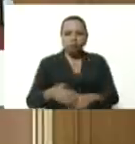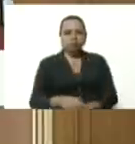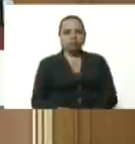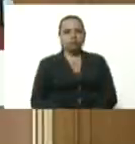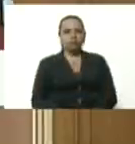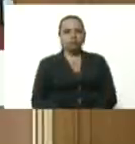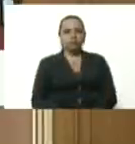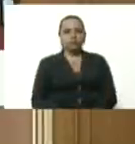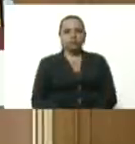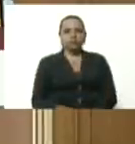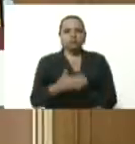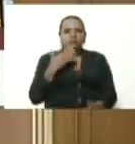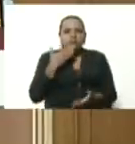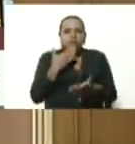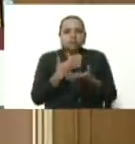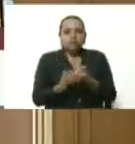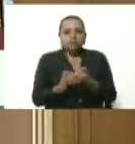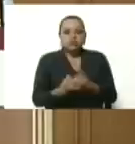gracias...